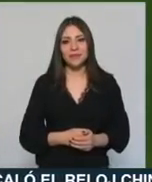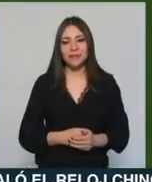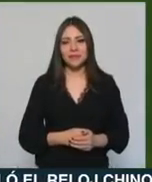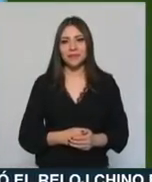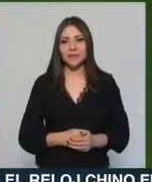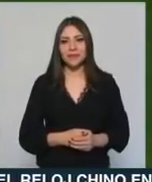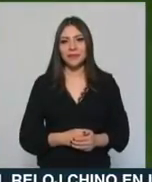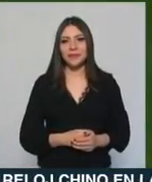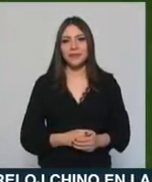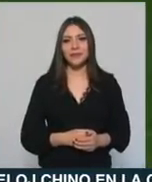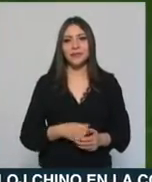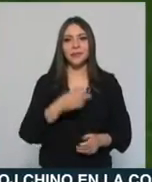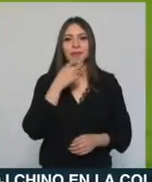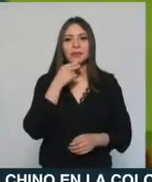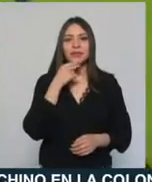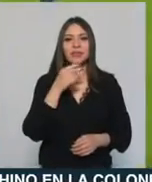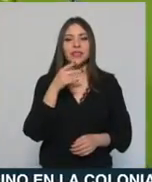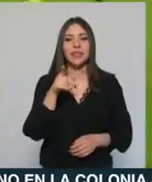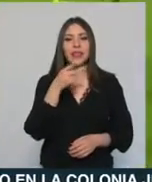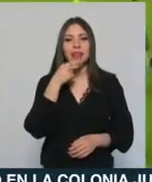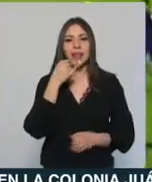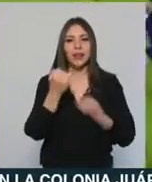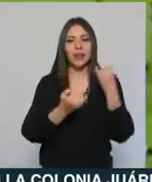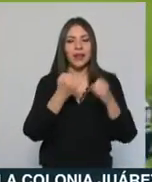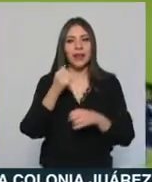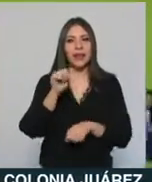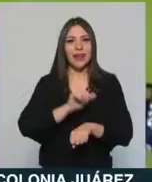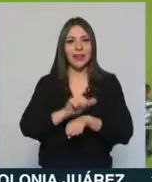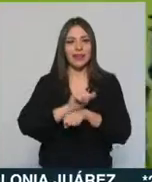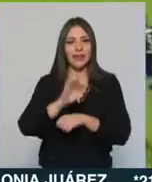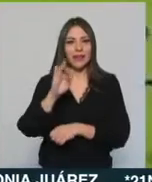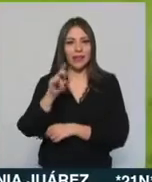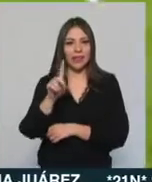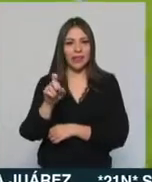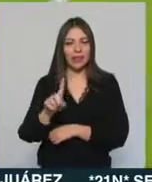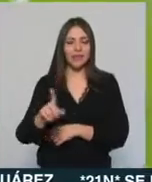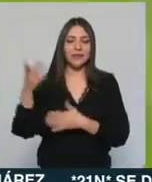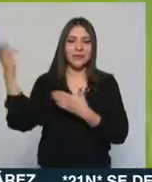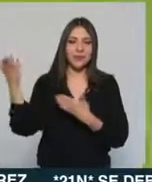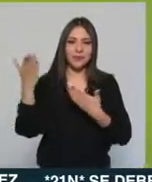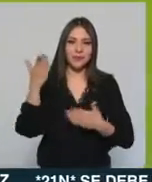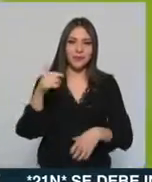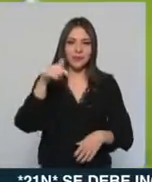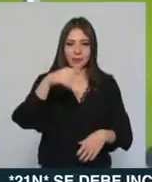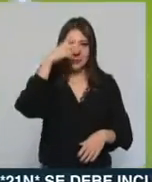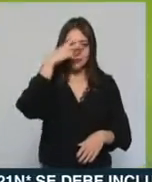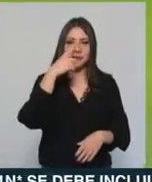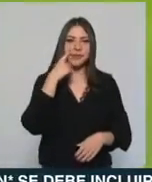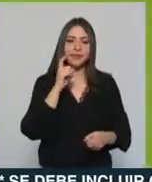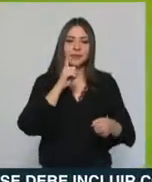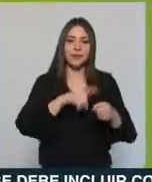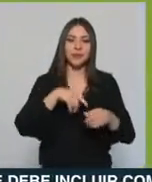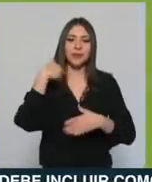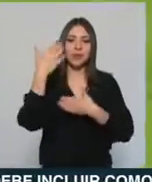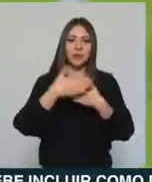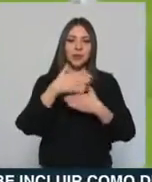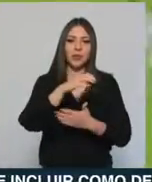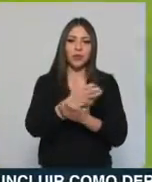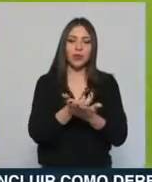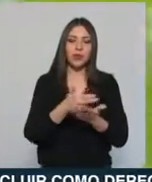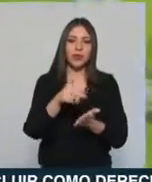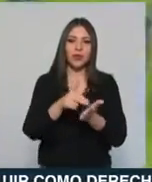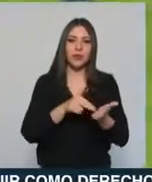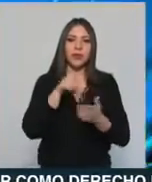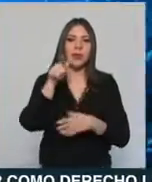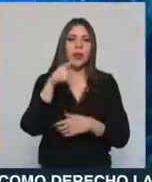Aterrizó Paul Fernández en México. El volante argentino es el segundo refuerzo de la máquina cementera de Cruz Azul. Fernández firmará un contrato de 3 años con la